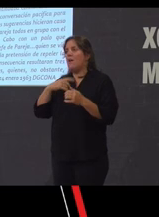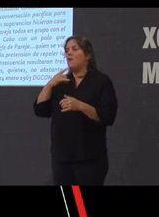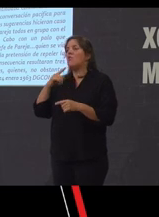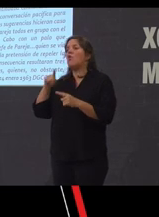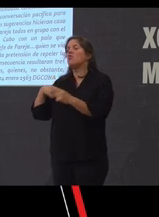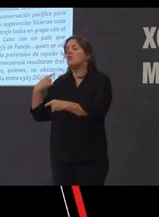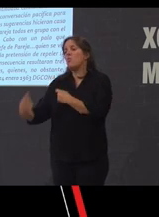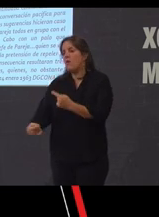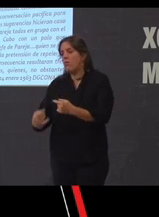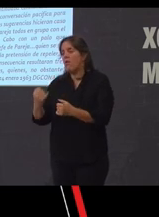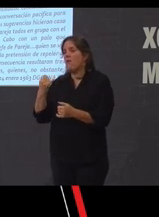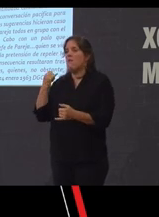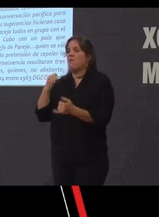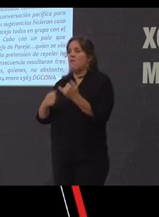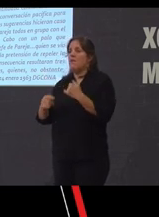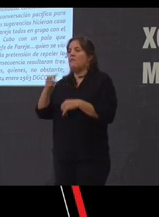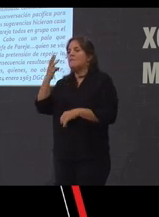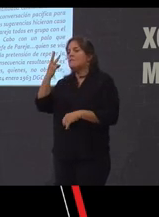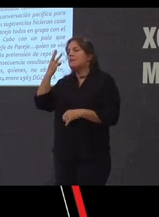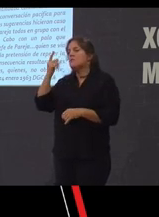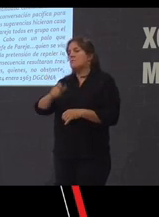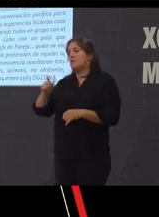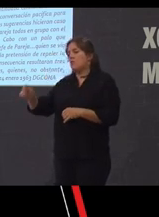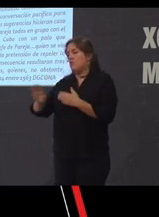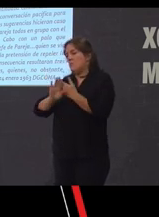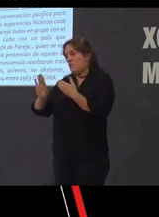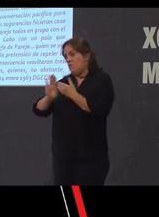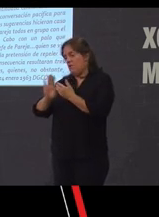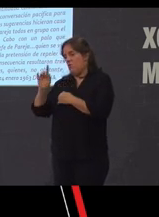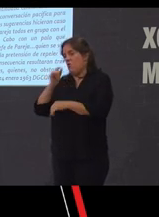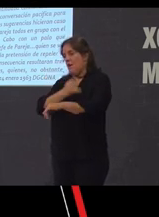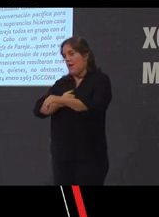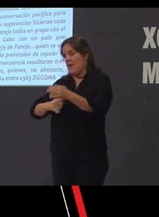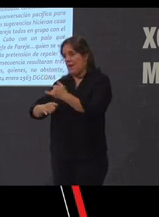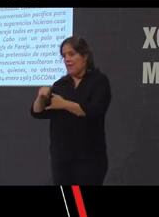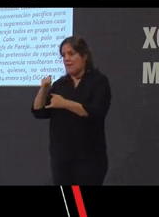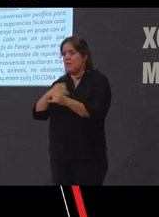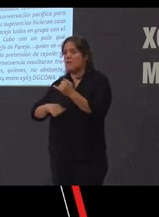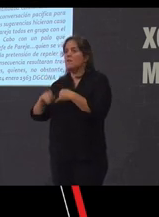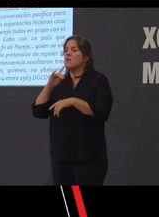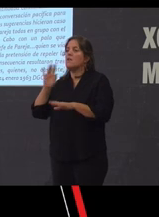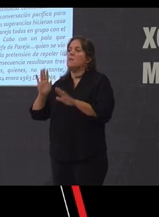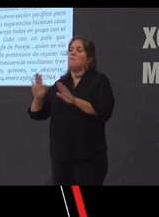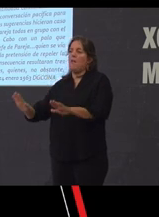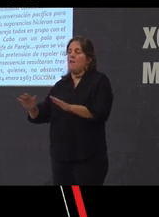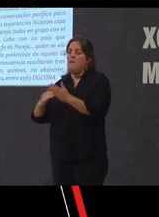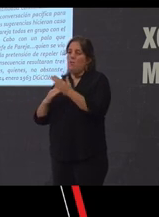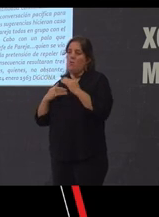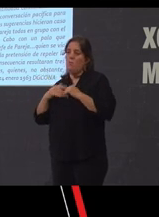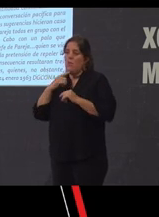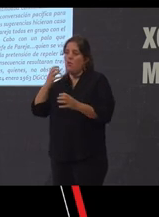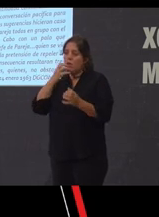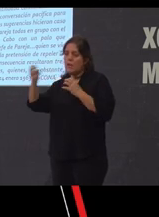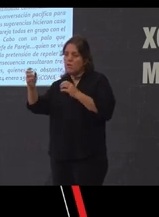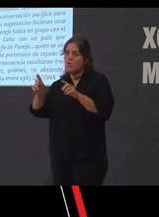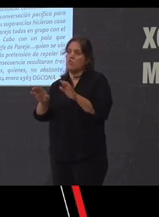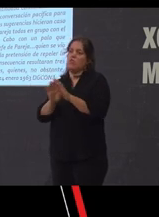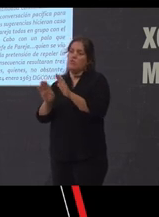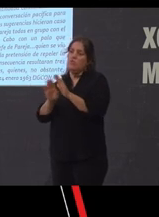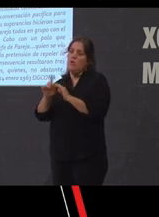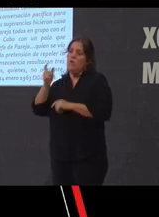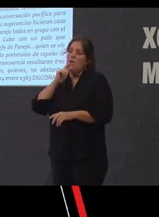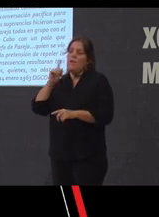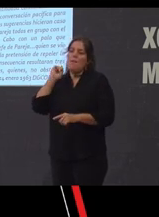consecuencia, resultaron 3 paisanos con heridas, lo que frenó el ímpetu de los atacantes, quienes, no obstante, continuaron dando gritos y profiriendo